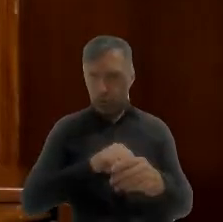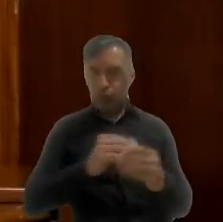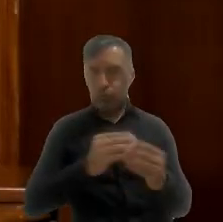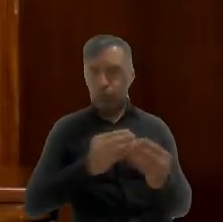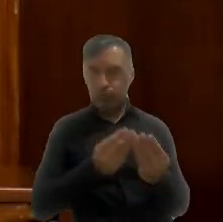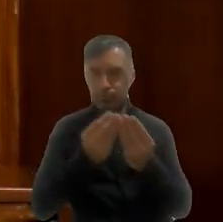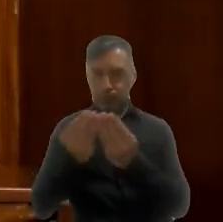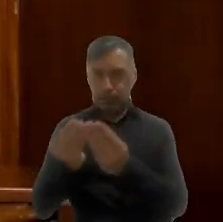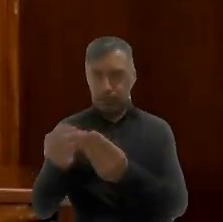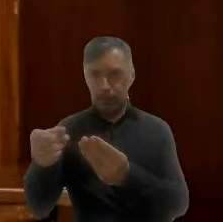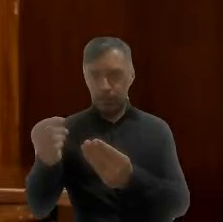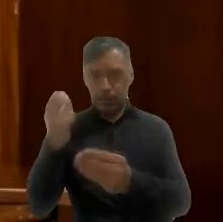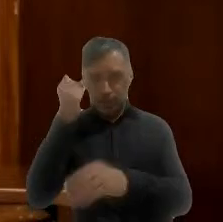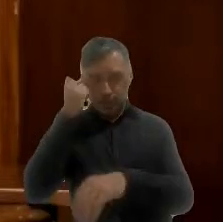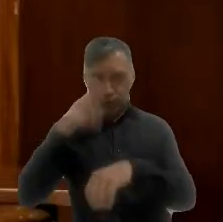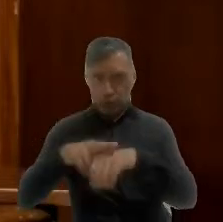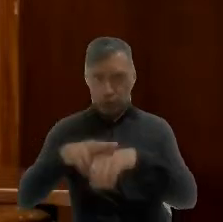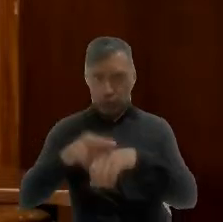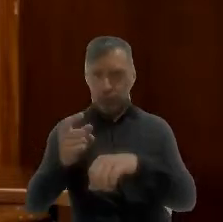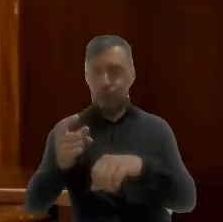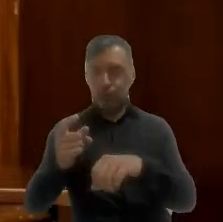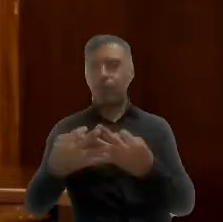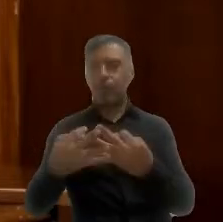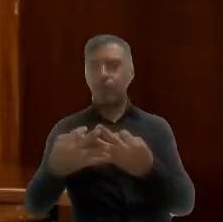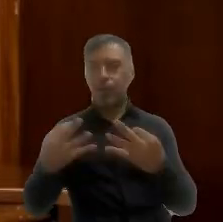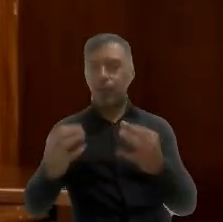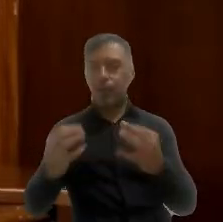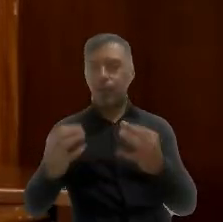Patrimonio Estatal y Municipal.